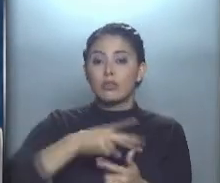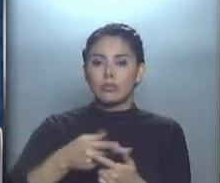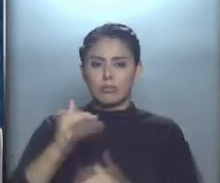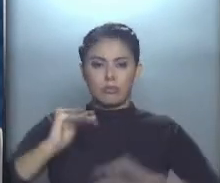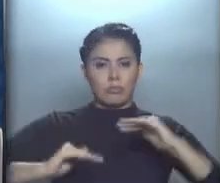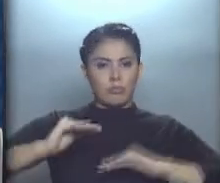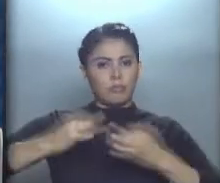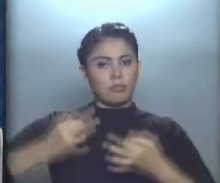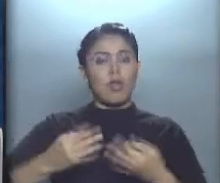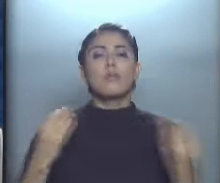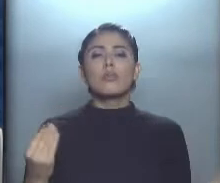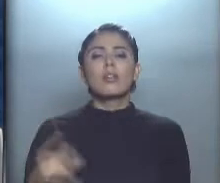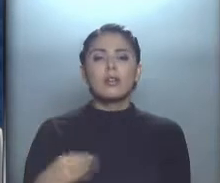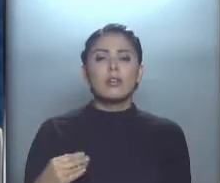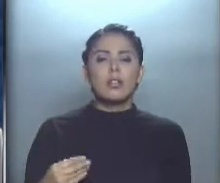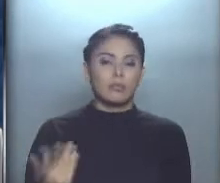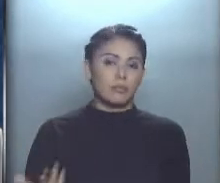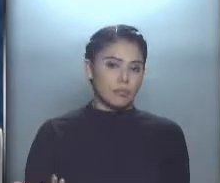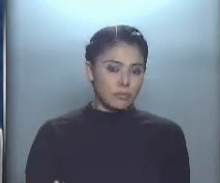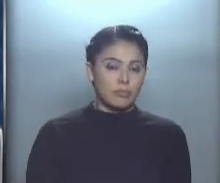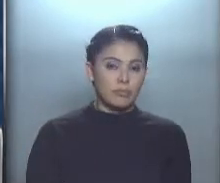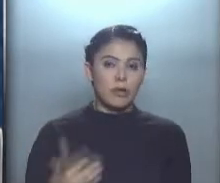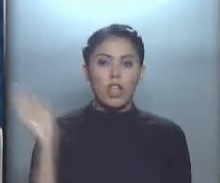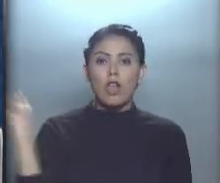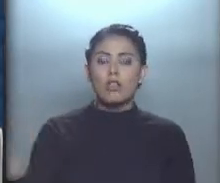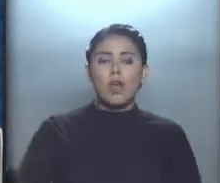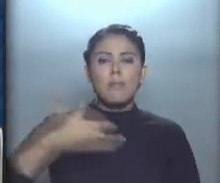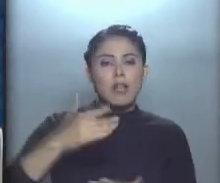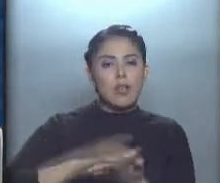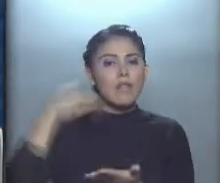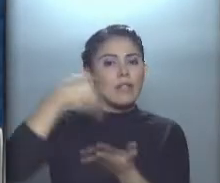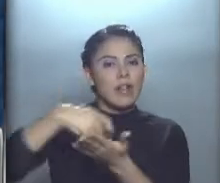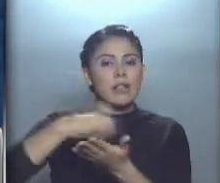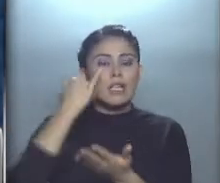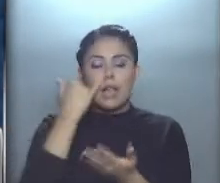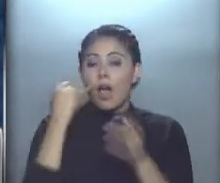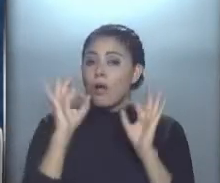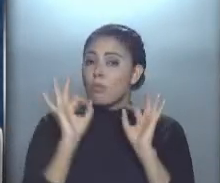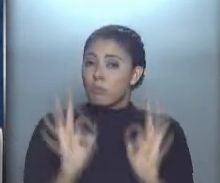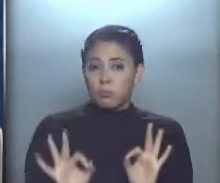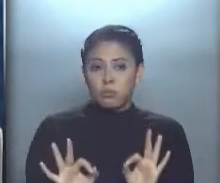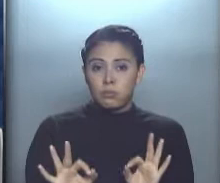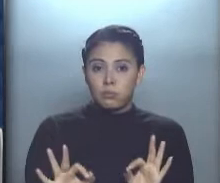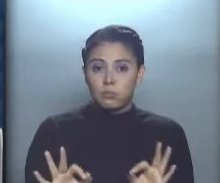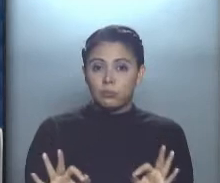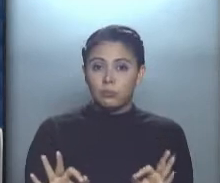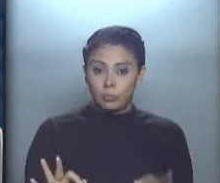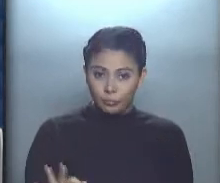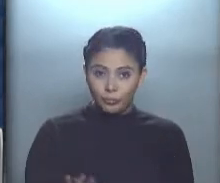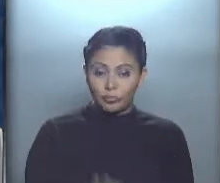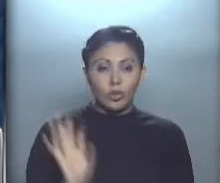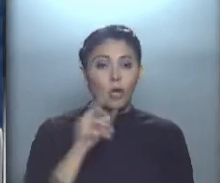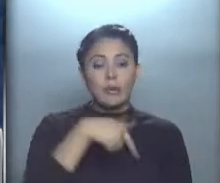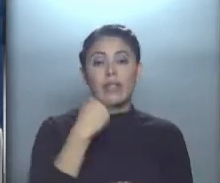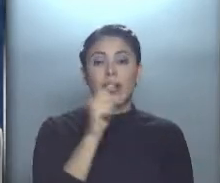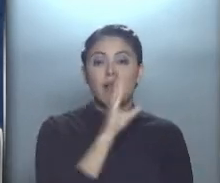equilibrado. ¿Por qué? Porque parte de las demandas de financiamiento están cubiertas con resultados derivados